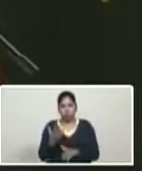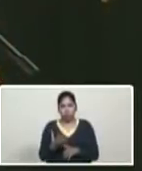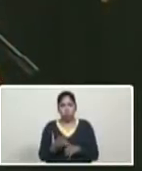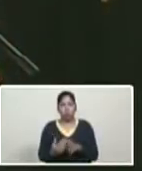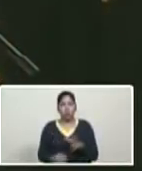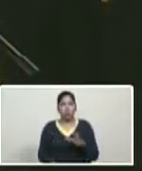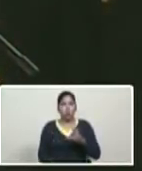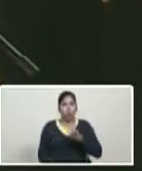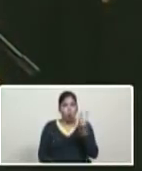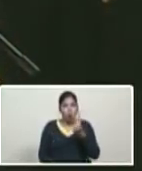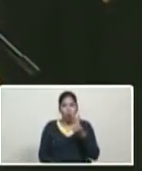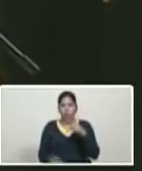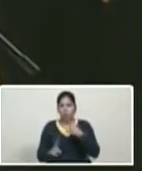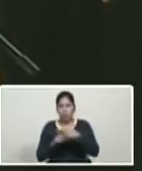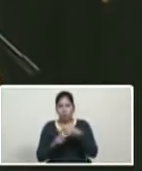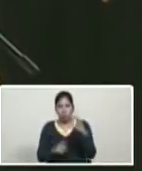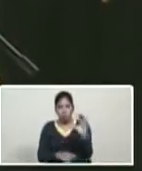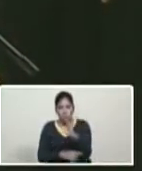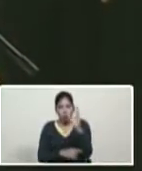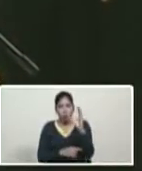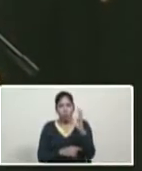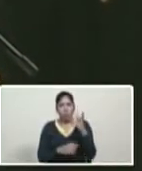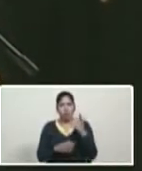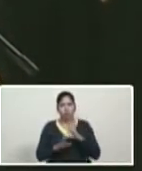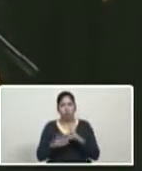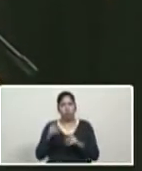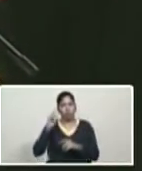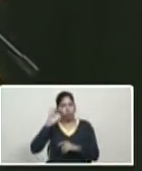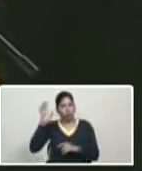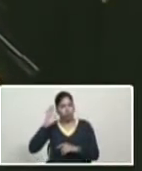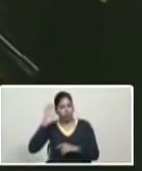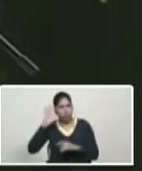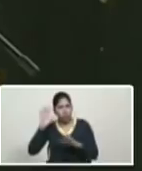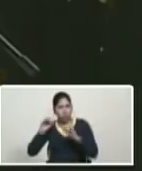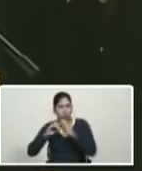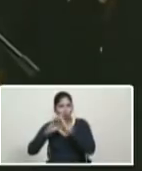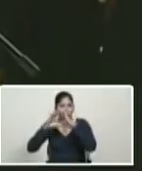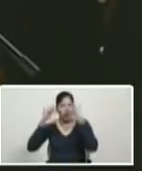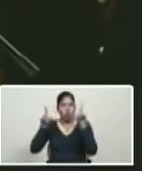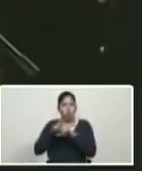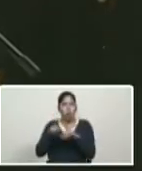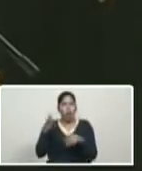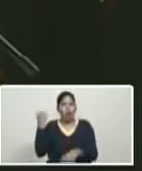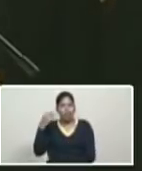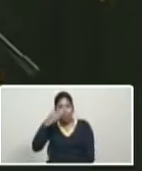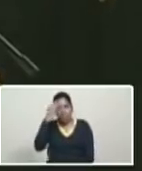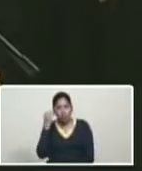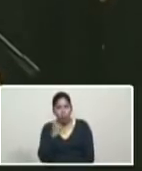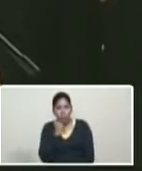Colombiana que visualizaba desde los sueños del gran Francisco de Miranda.